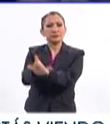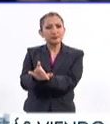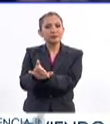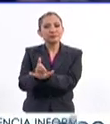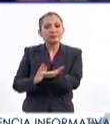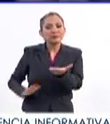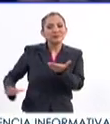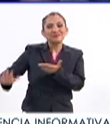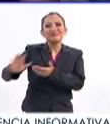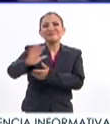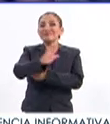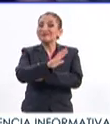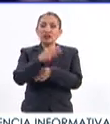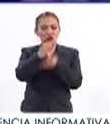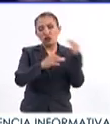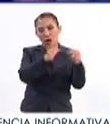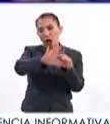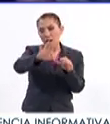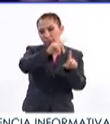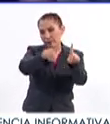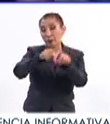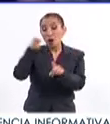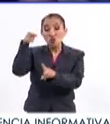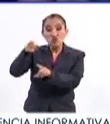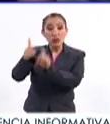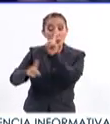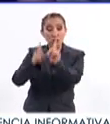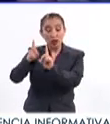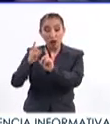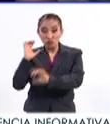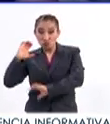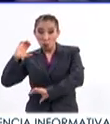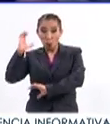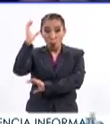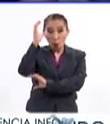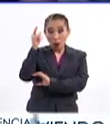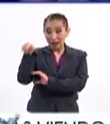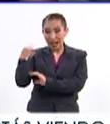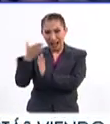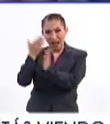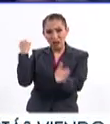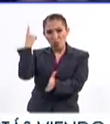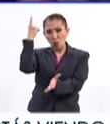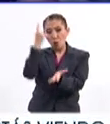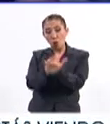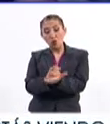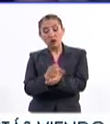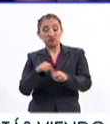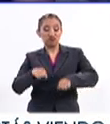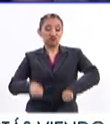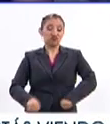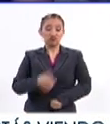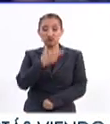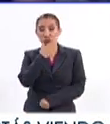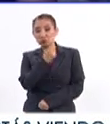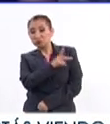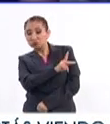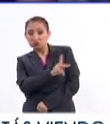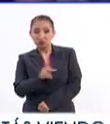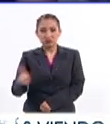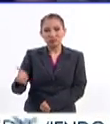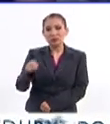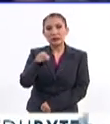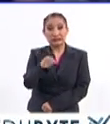en todas las disciplinas, pero en un deporte como es el fútbol americano, que había sido gobernado por